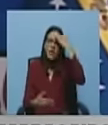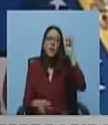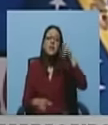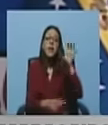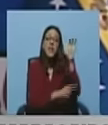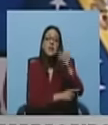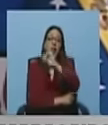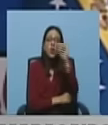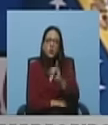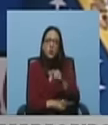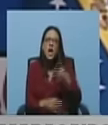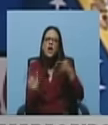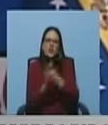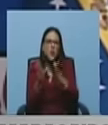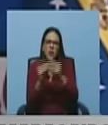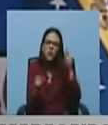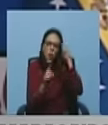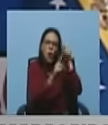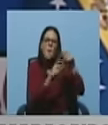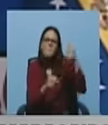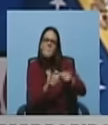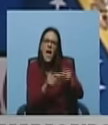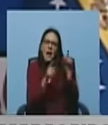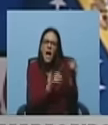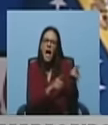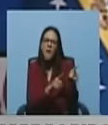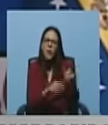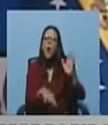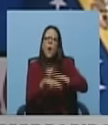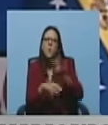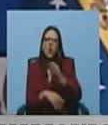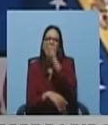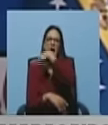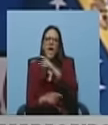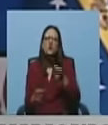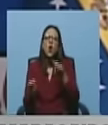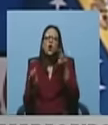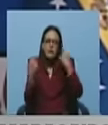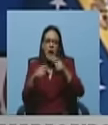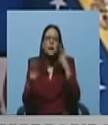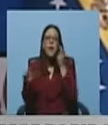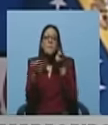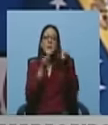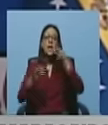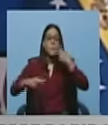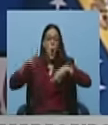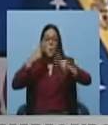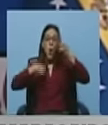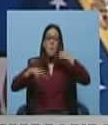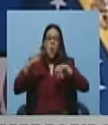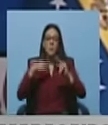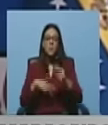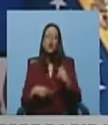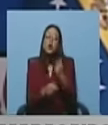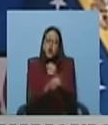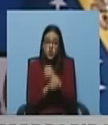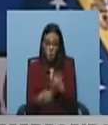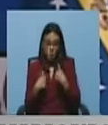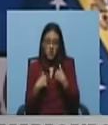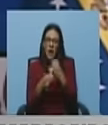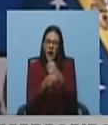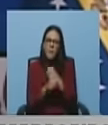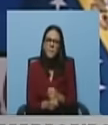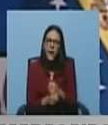Zulia, sobre todo al municipio de Maracaibo, porque han tratado, repito, de manipular. Yo espero